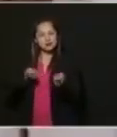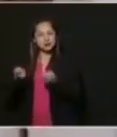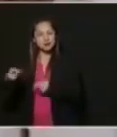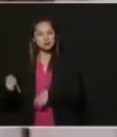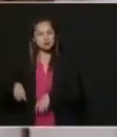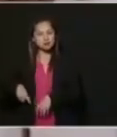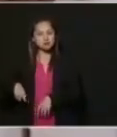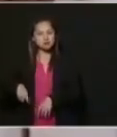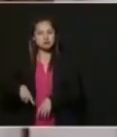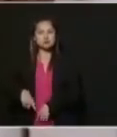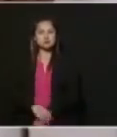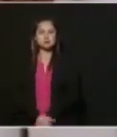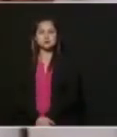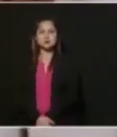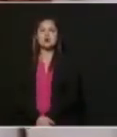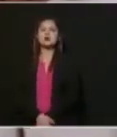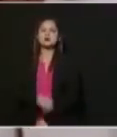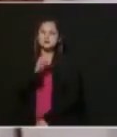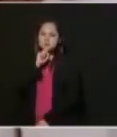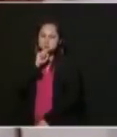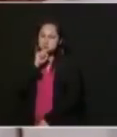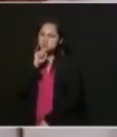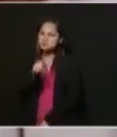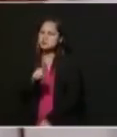y también de la nueva política